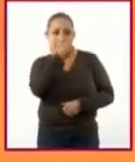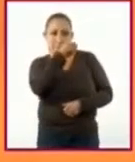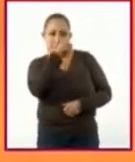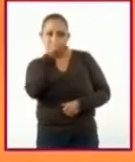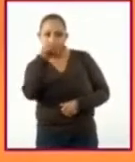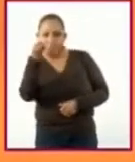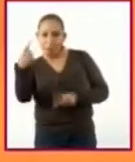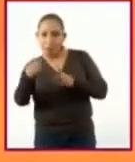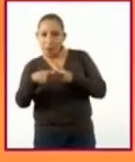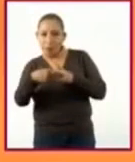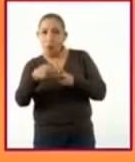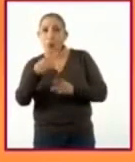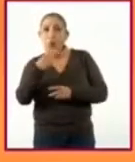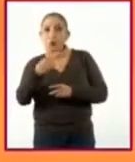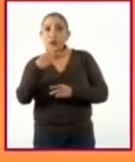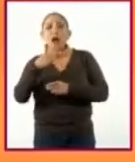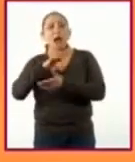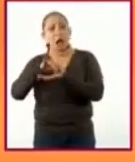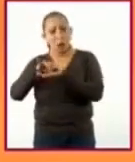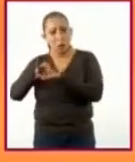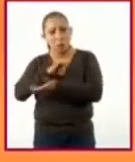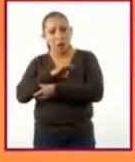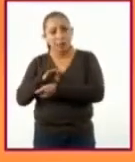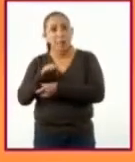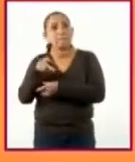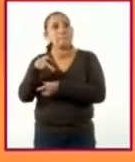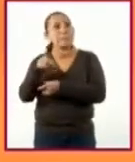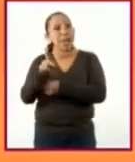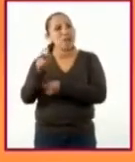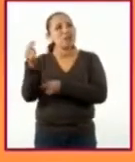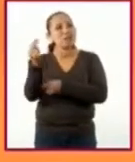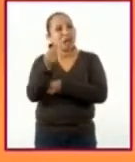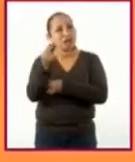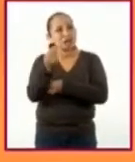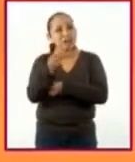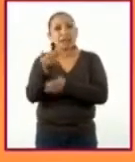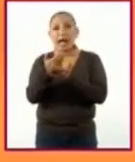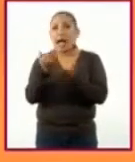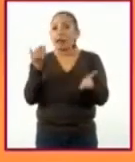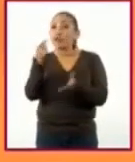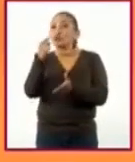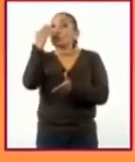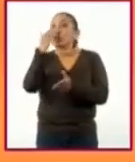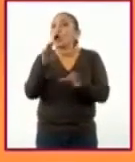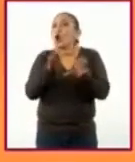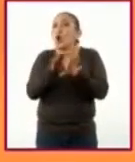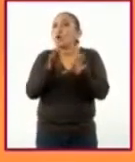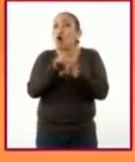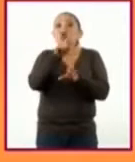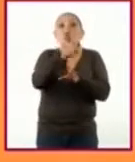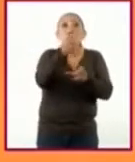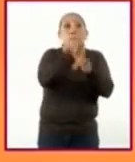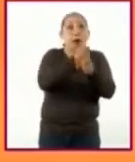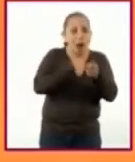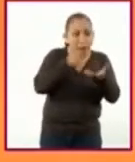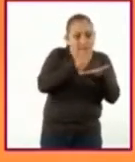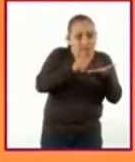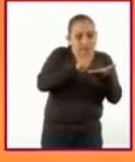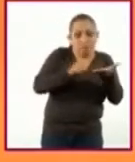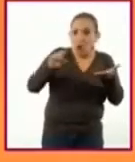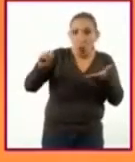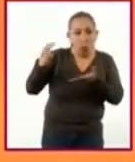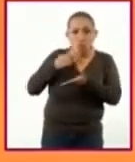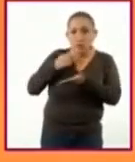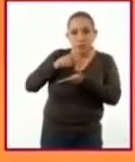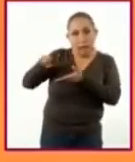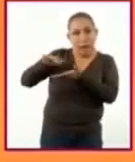matemáticos es posible utilizar calculadora. Sin embargo, es necesario que antes sepan cómo resolver las operaciones sin la ayuda de